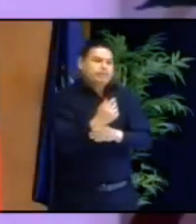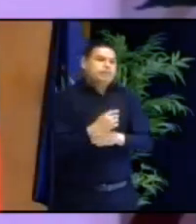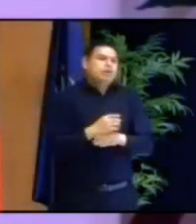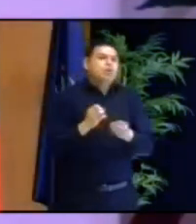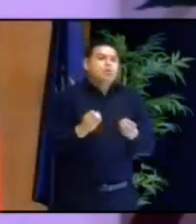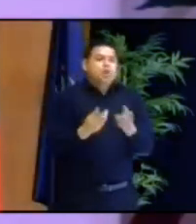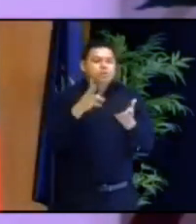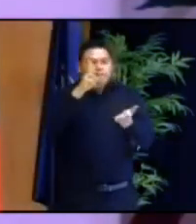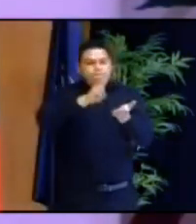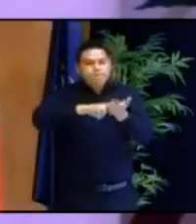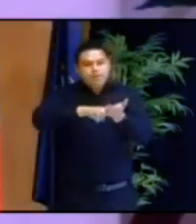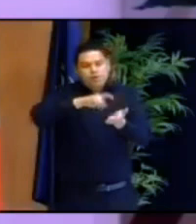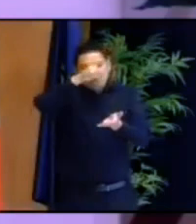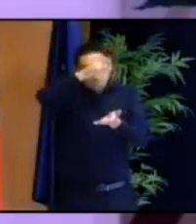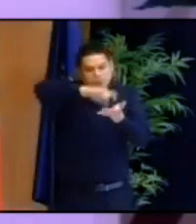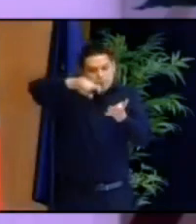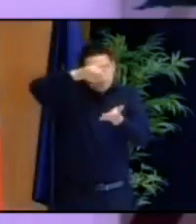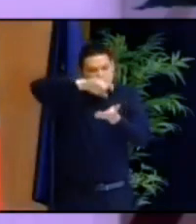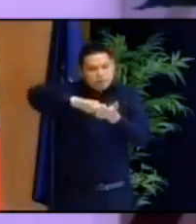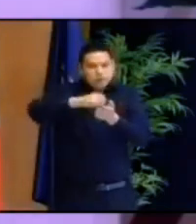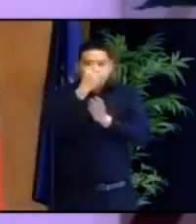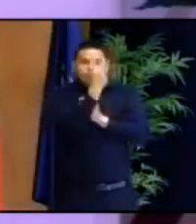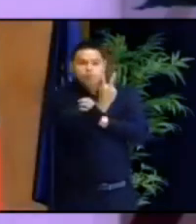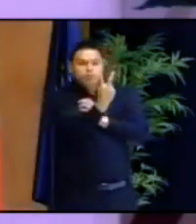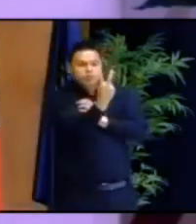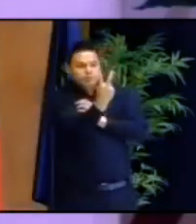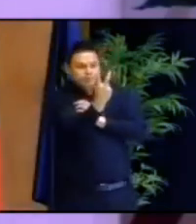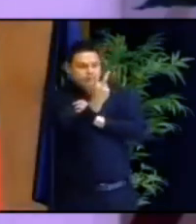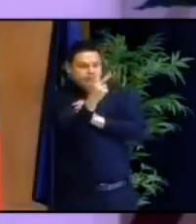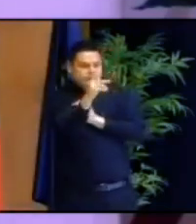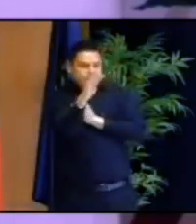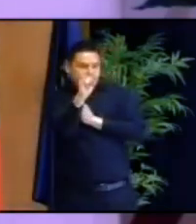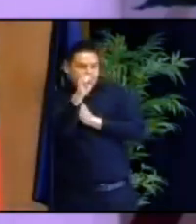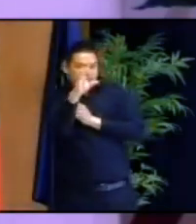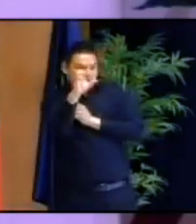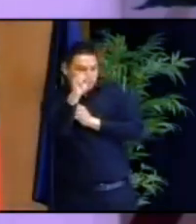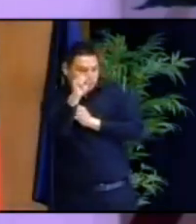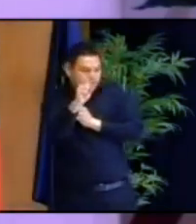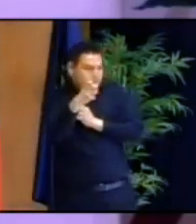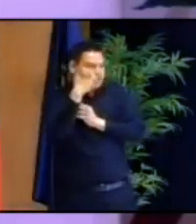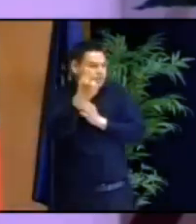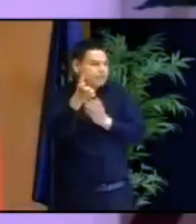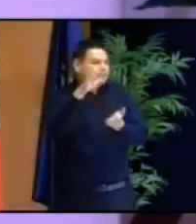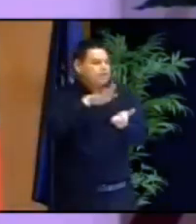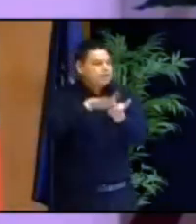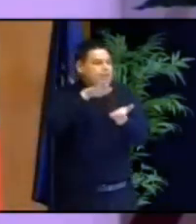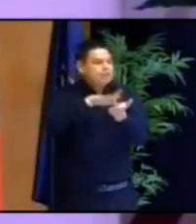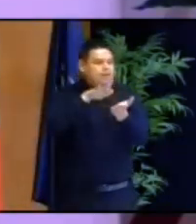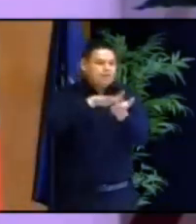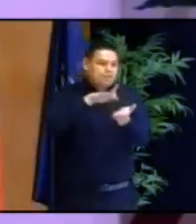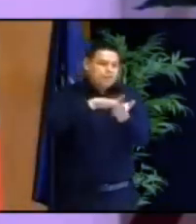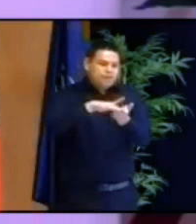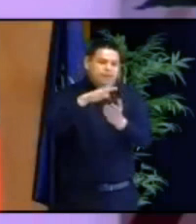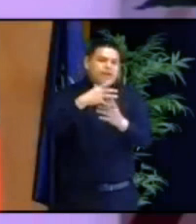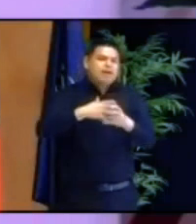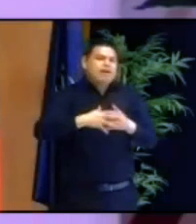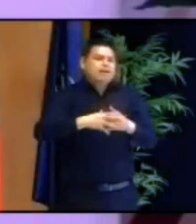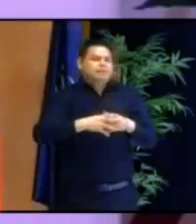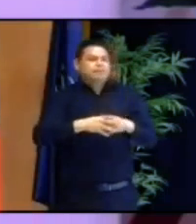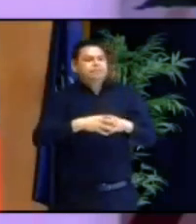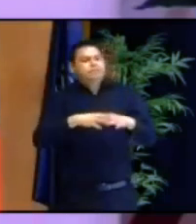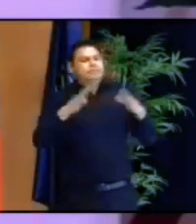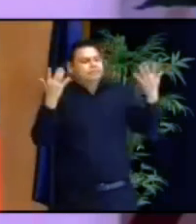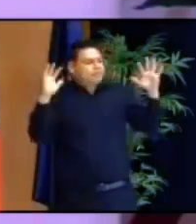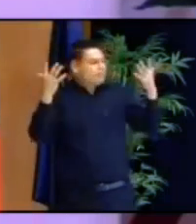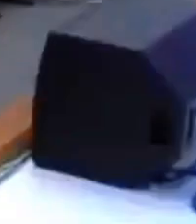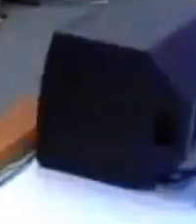¿saben cuál es? 2 pesos cuesta, porque es el apoyo a la economía familiar.